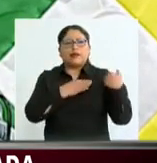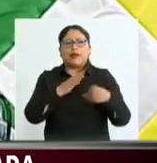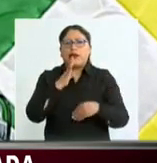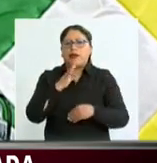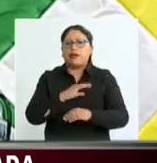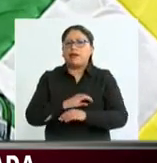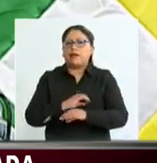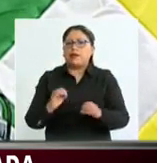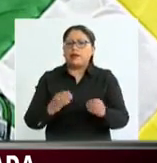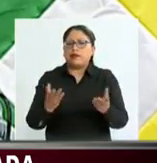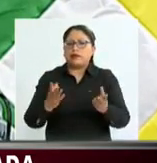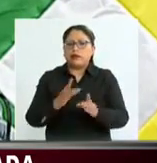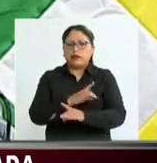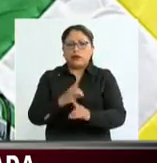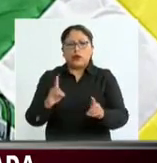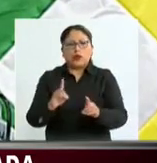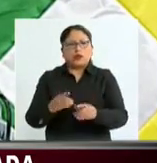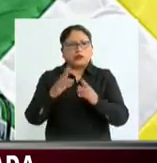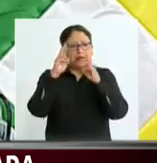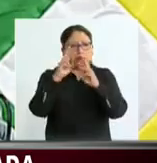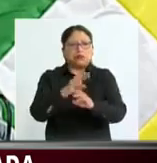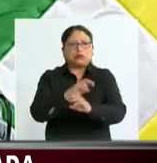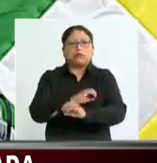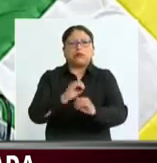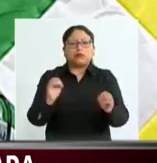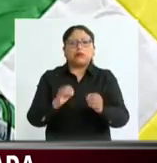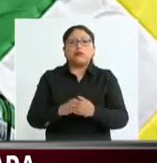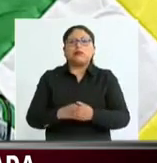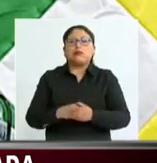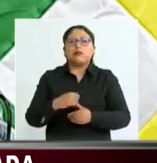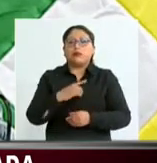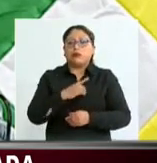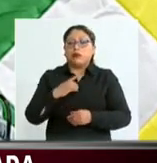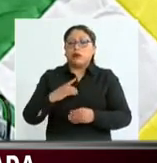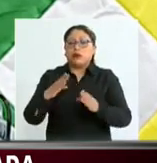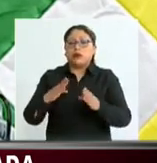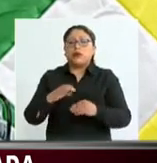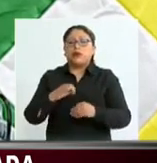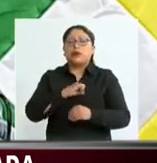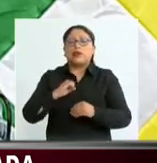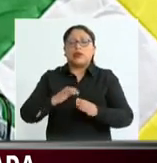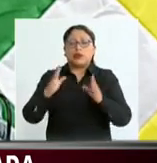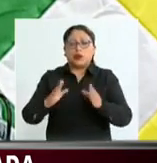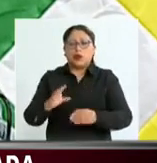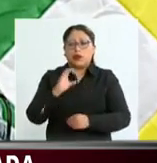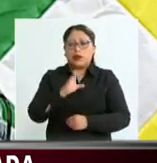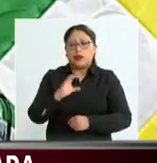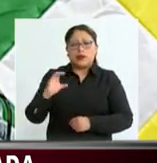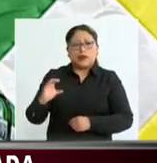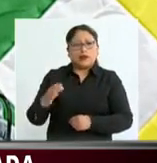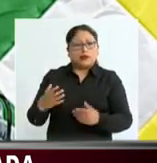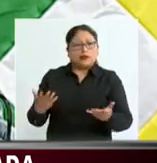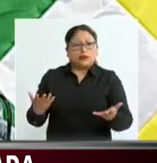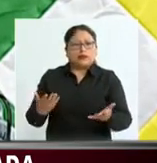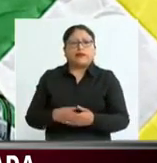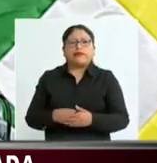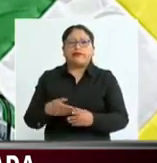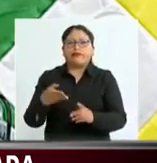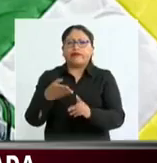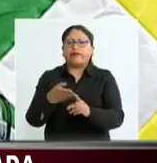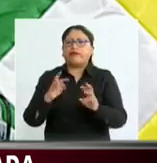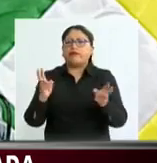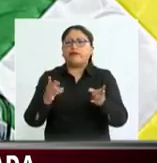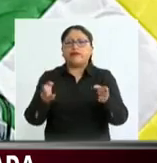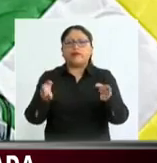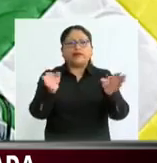con nuestra democracia por una senadora de Creemos que hizo referencia a que debe cerrarse